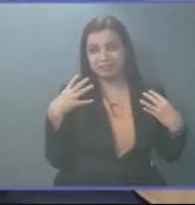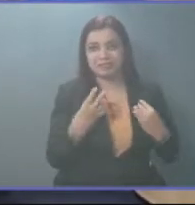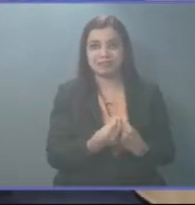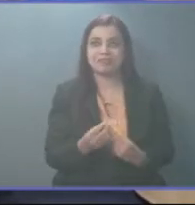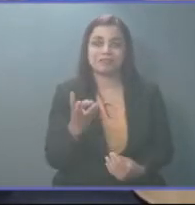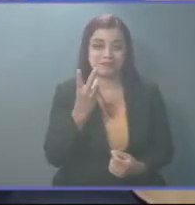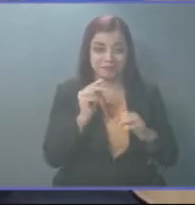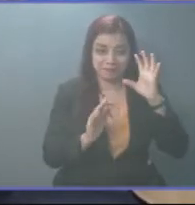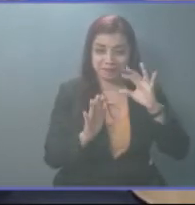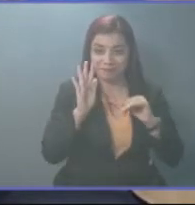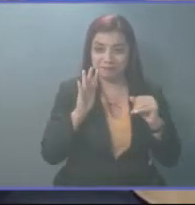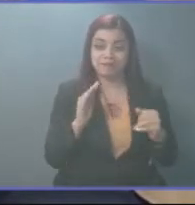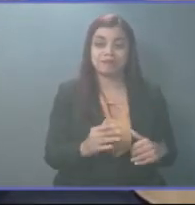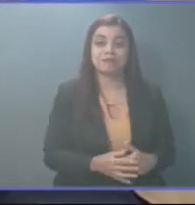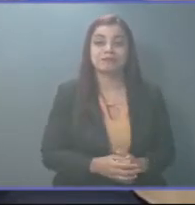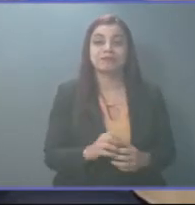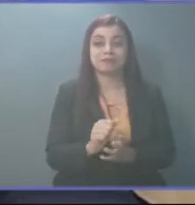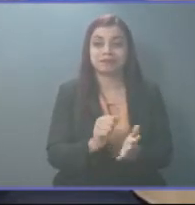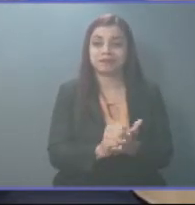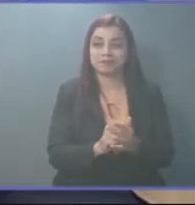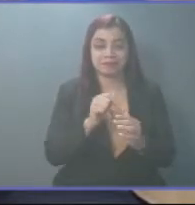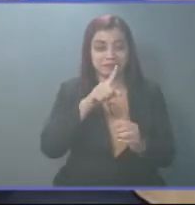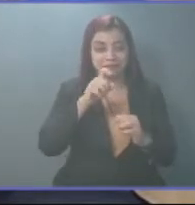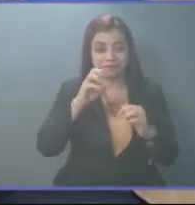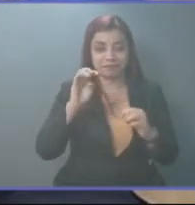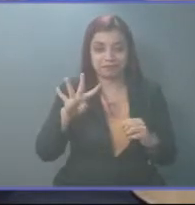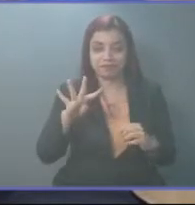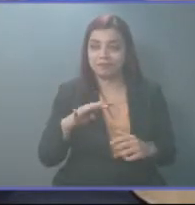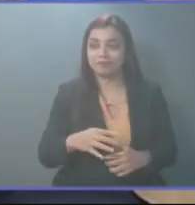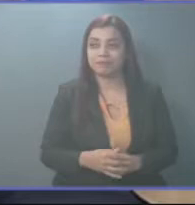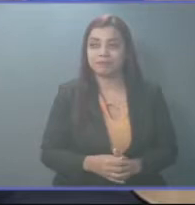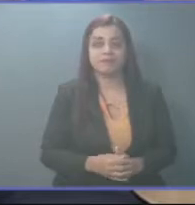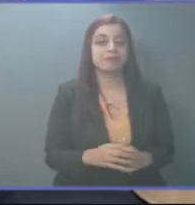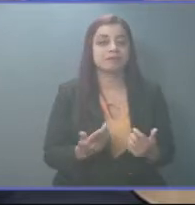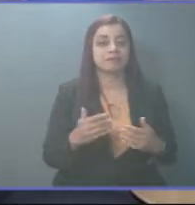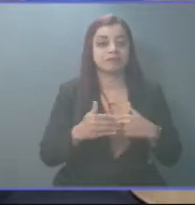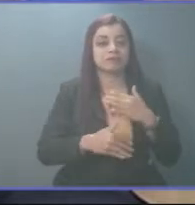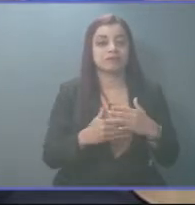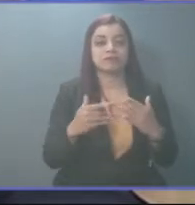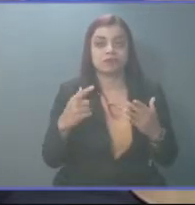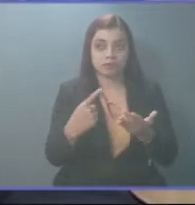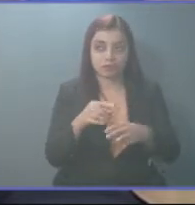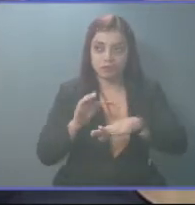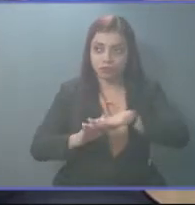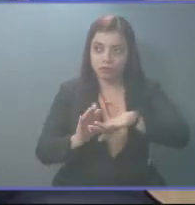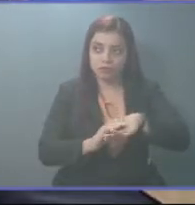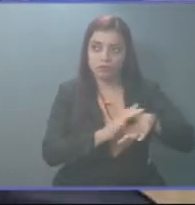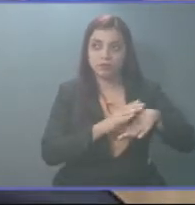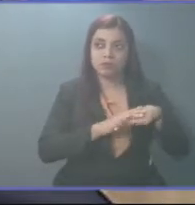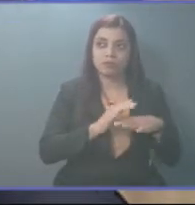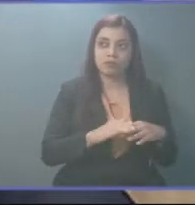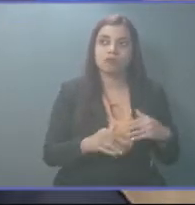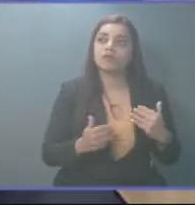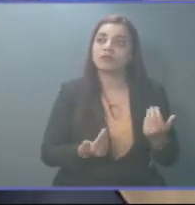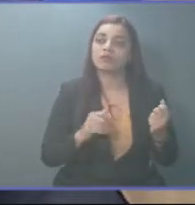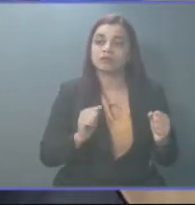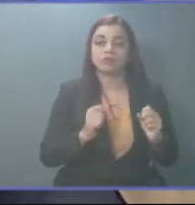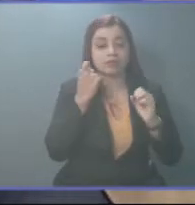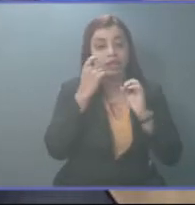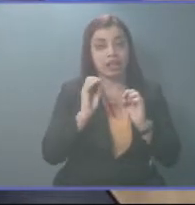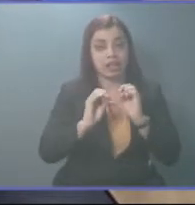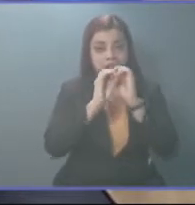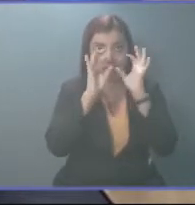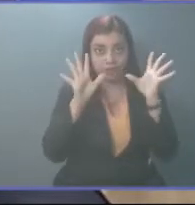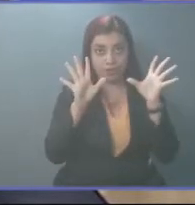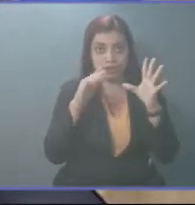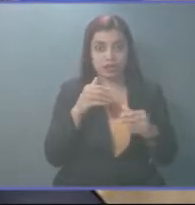15. Artículo 104, relativo a convocatoria, en el sentido de clarificar